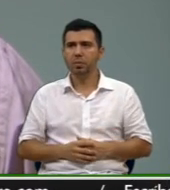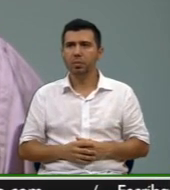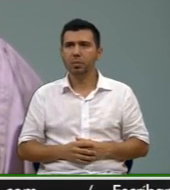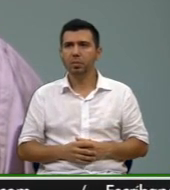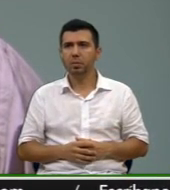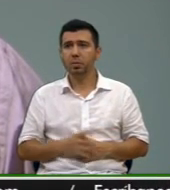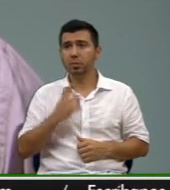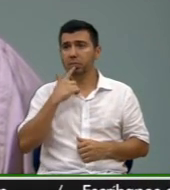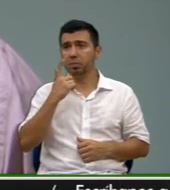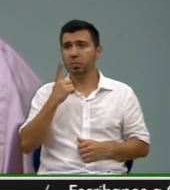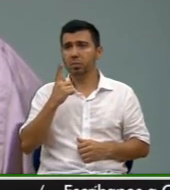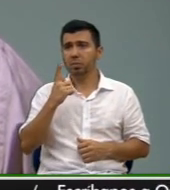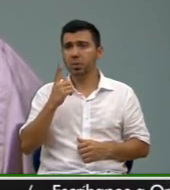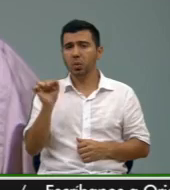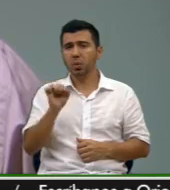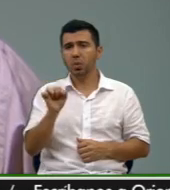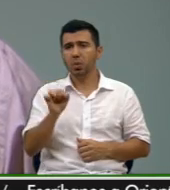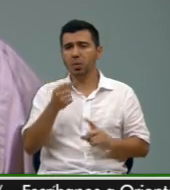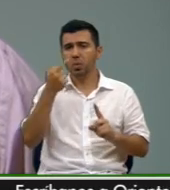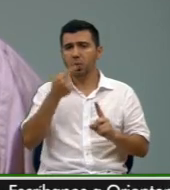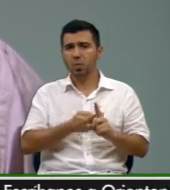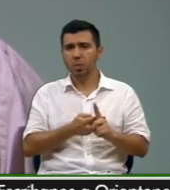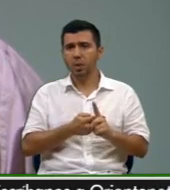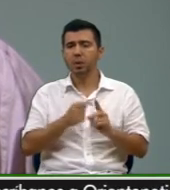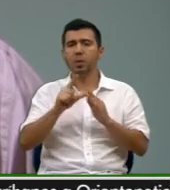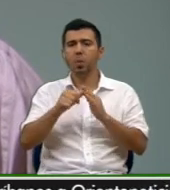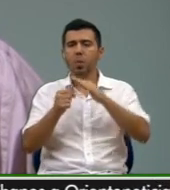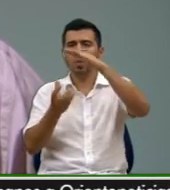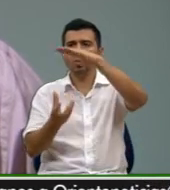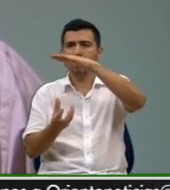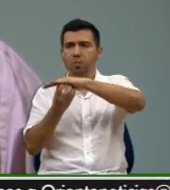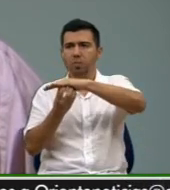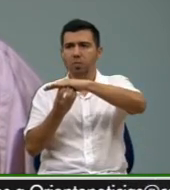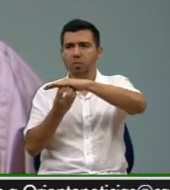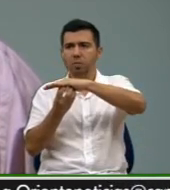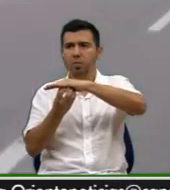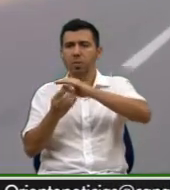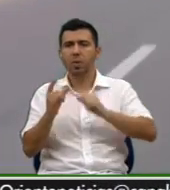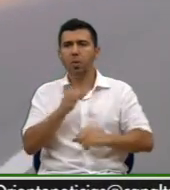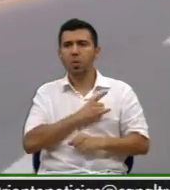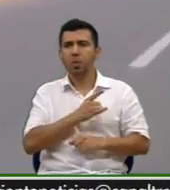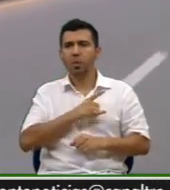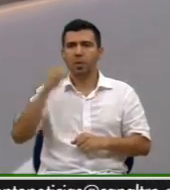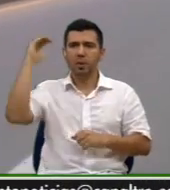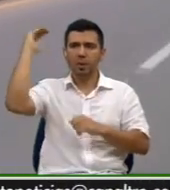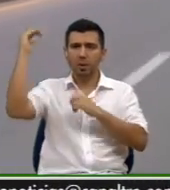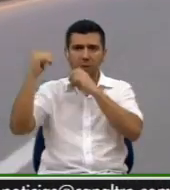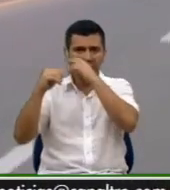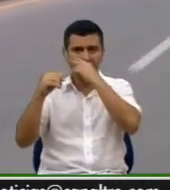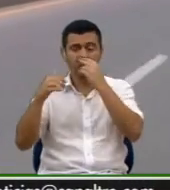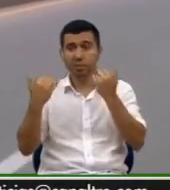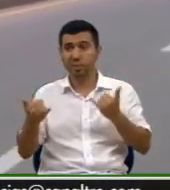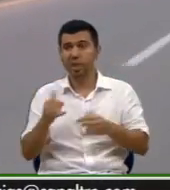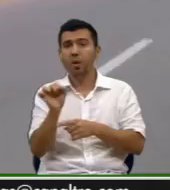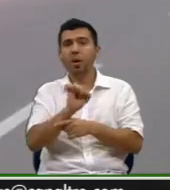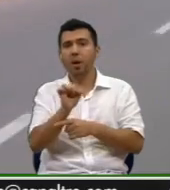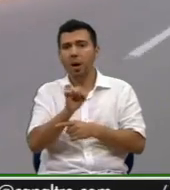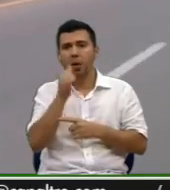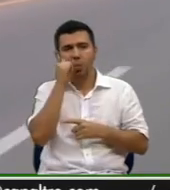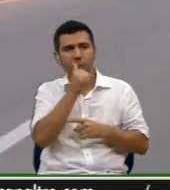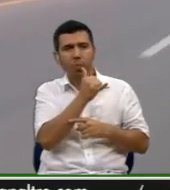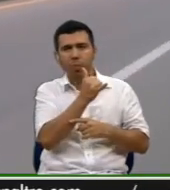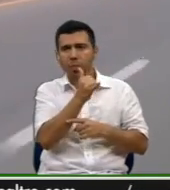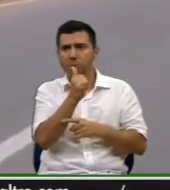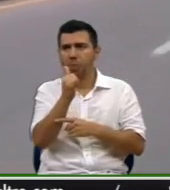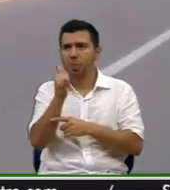y después las cámaras quedan fijas en la altura de la universidad y en Lomitas. Por ahora es un vehículo que está tomando velocidades, pero